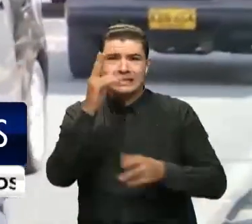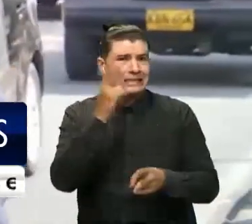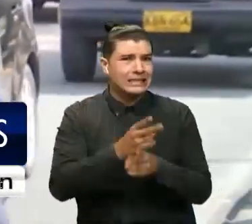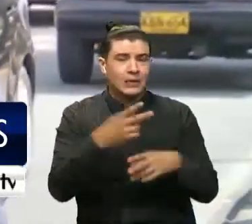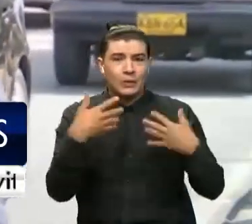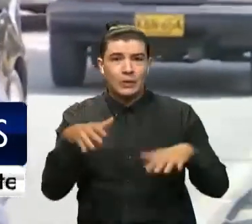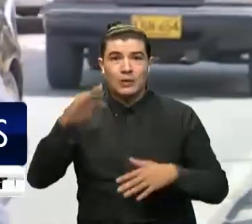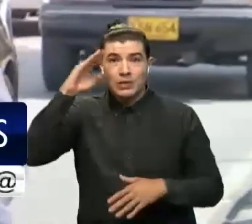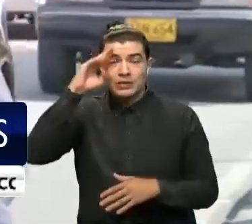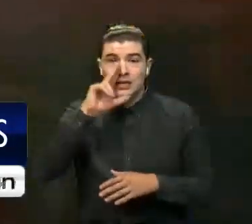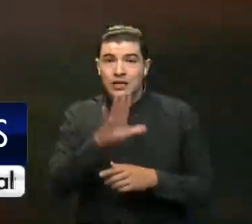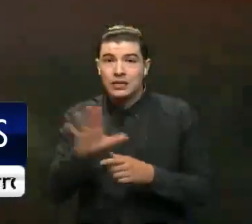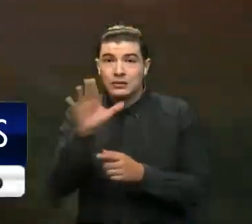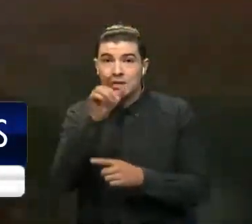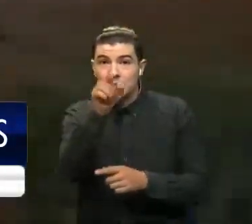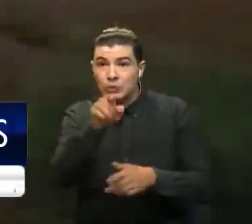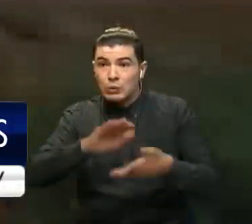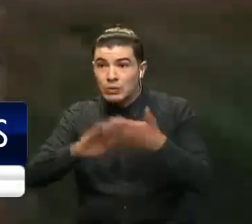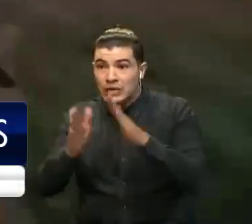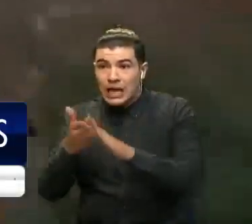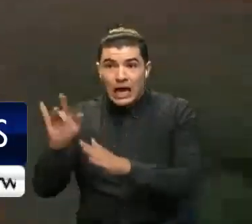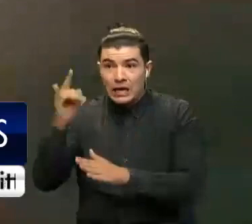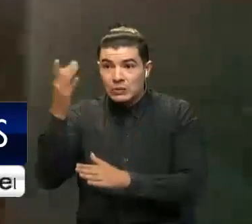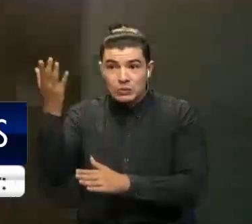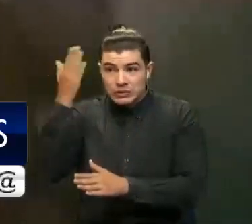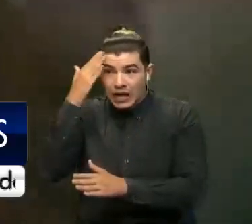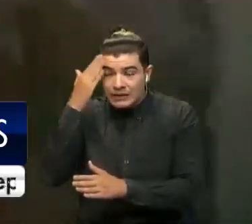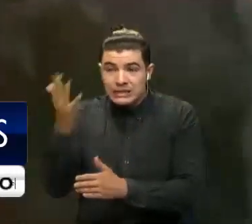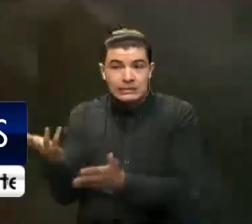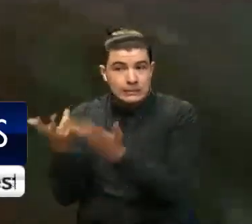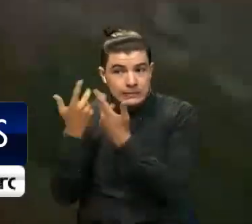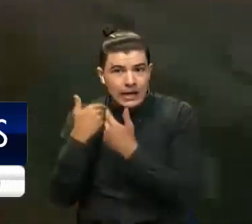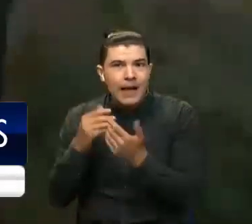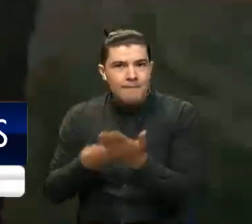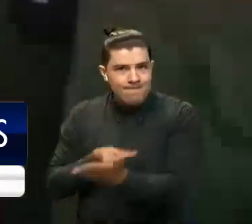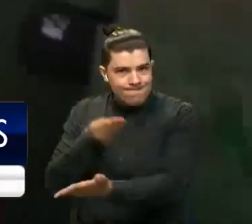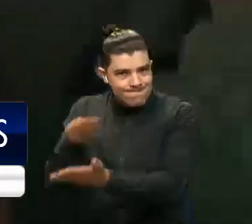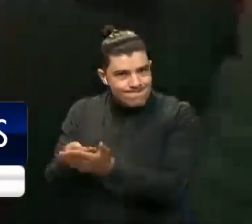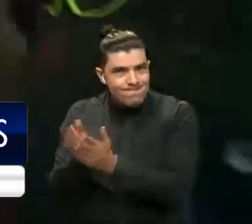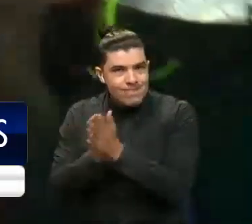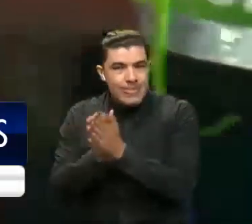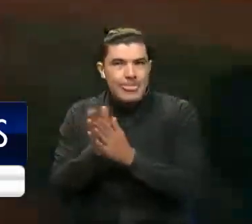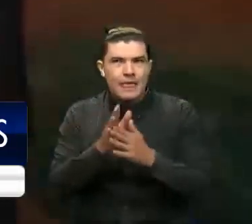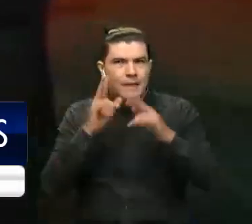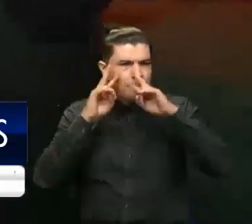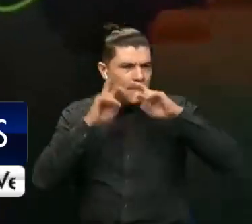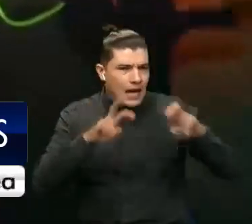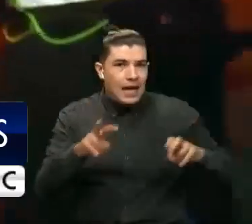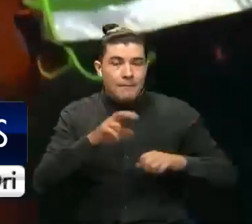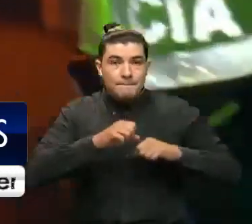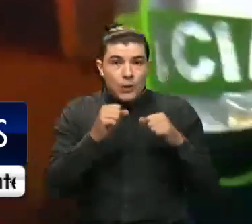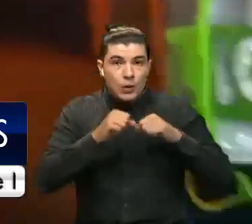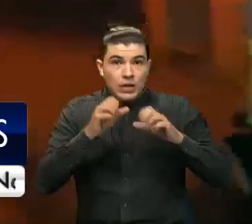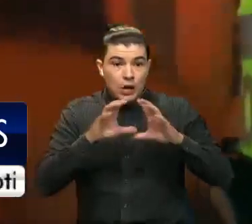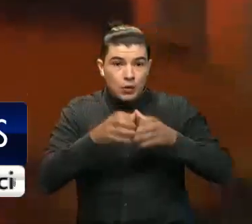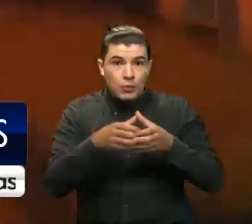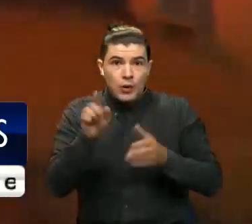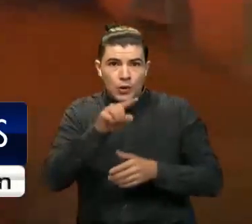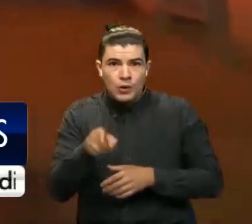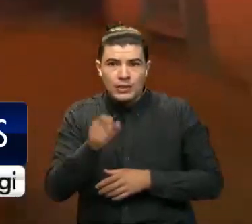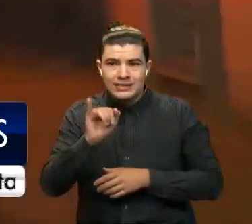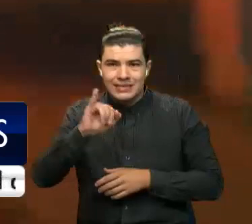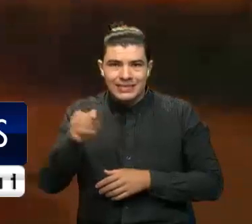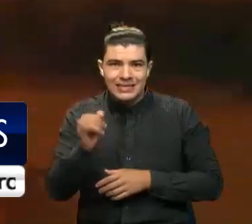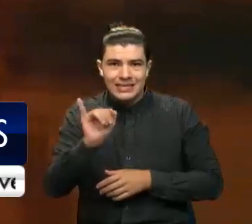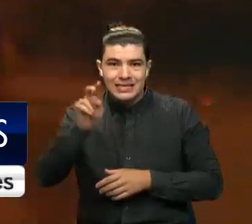ofrece recompensas investigadores de la dijín de bogotá llegaron a buscar manga para coordinar las investigaciones